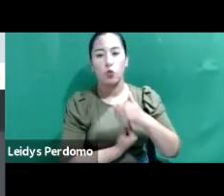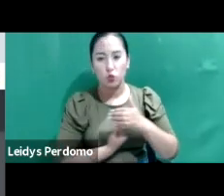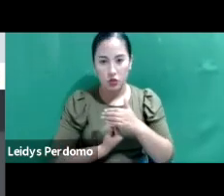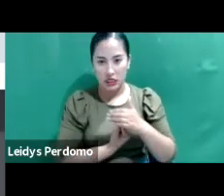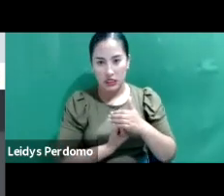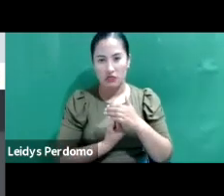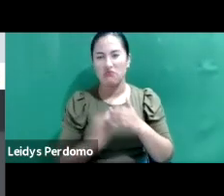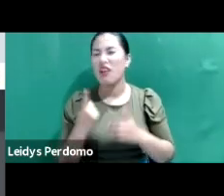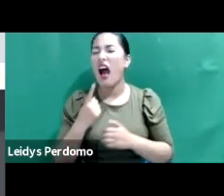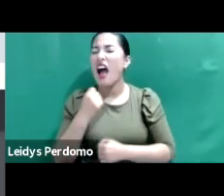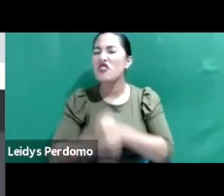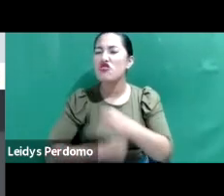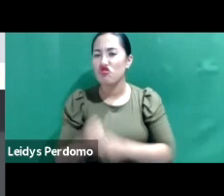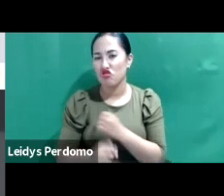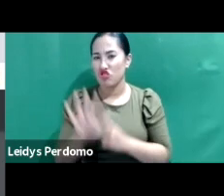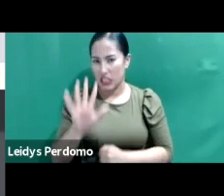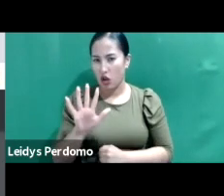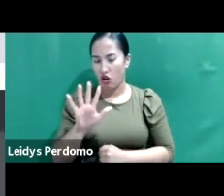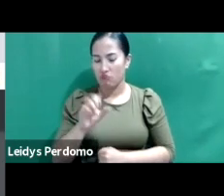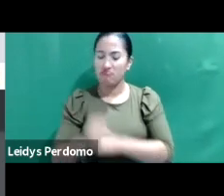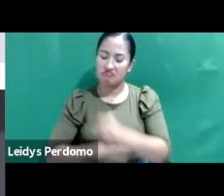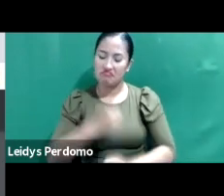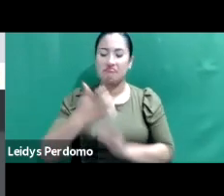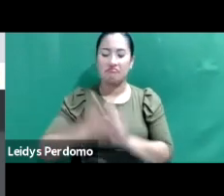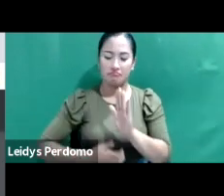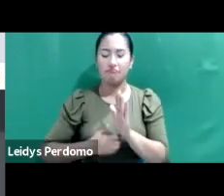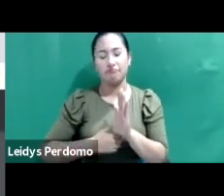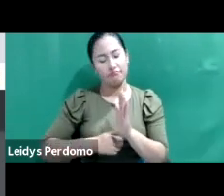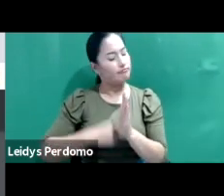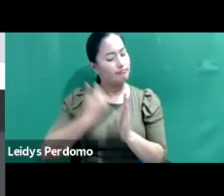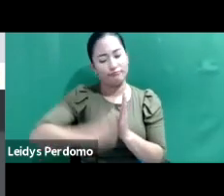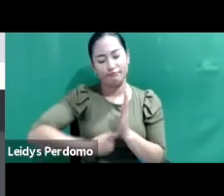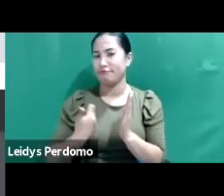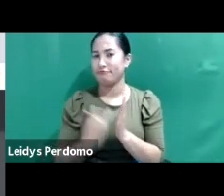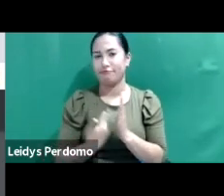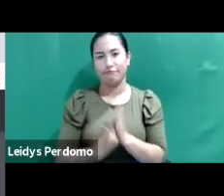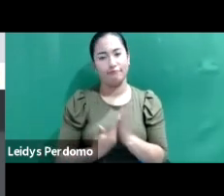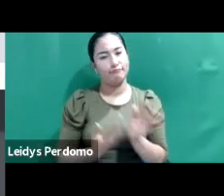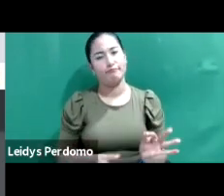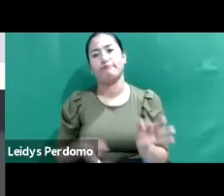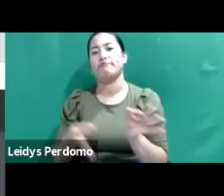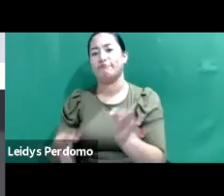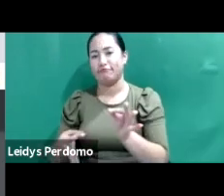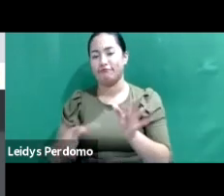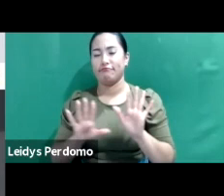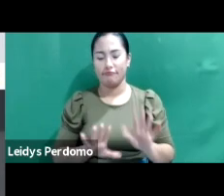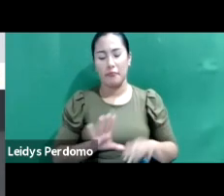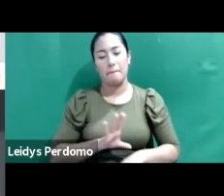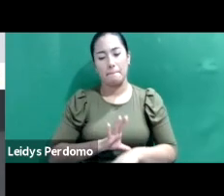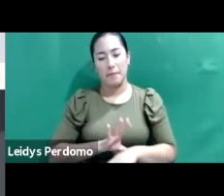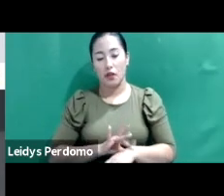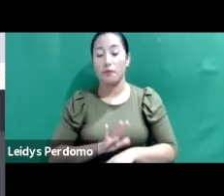tenía 5 años. Dado el diagnóstico emitido por los profesionales, los padres de Camila decidieron educarla en